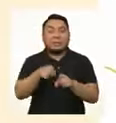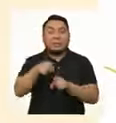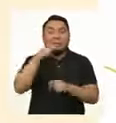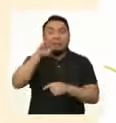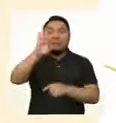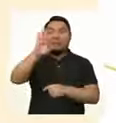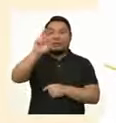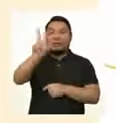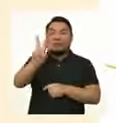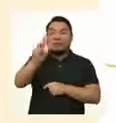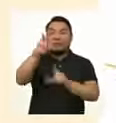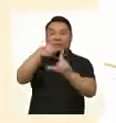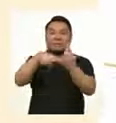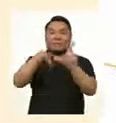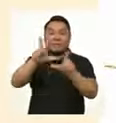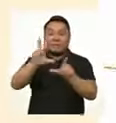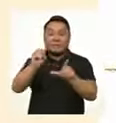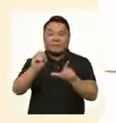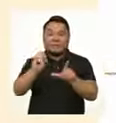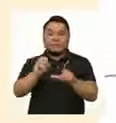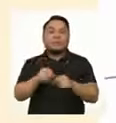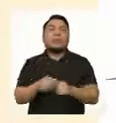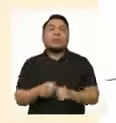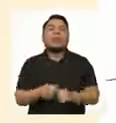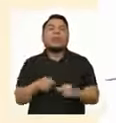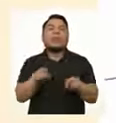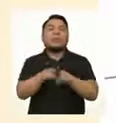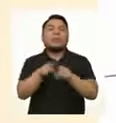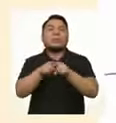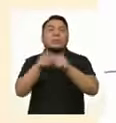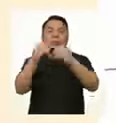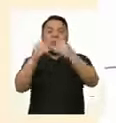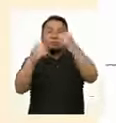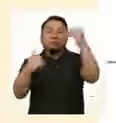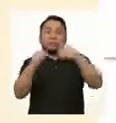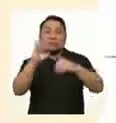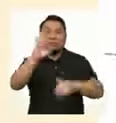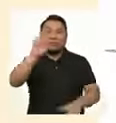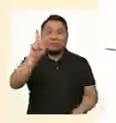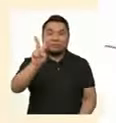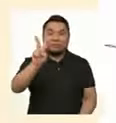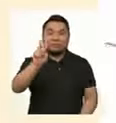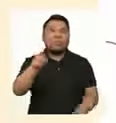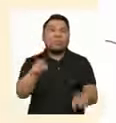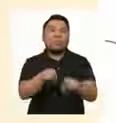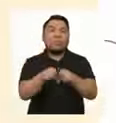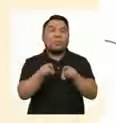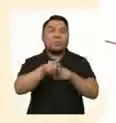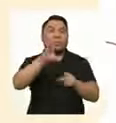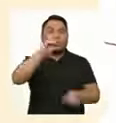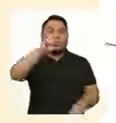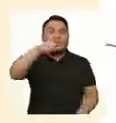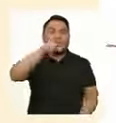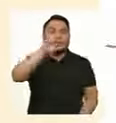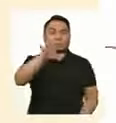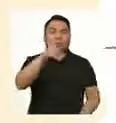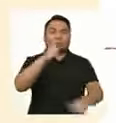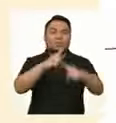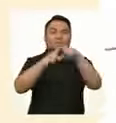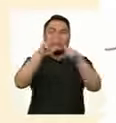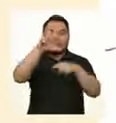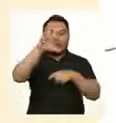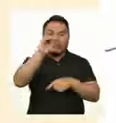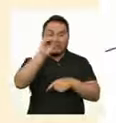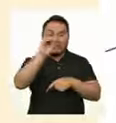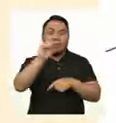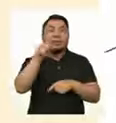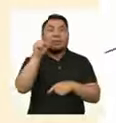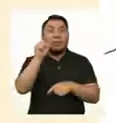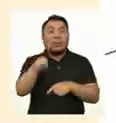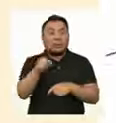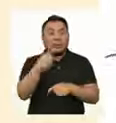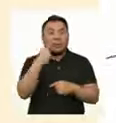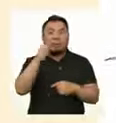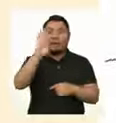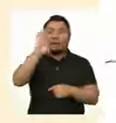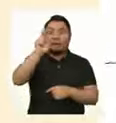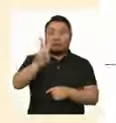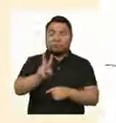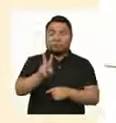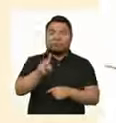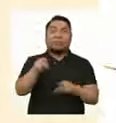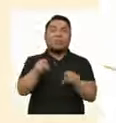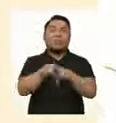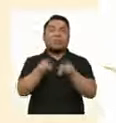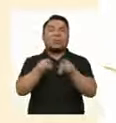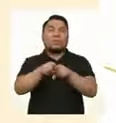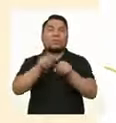sub 2 y 30. Despejando, f sub 2 es igual a 5 décimos por 30. f sub 2 es igual a